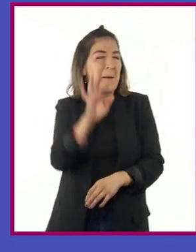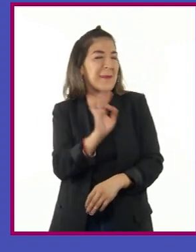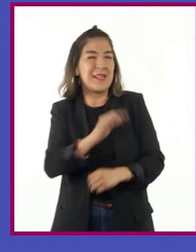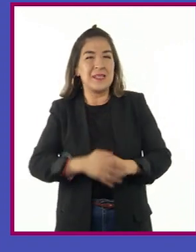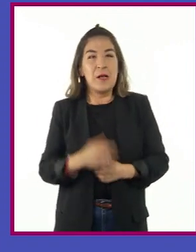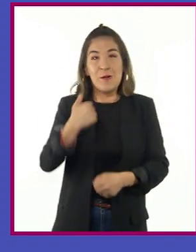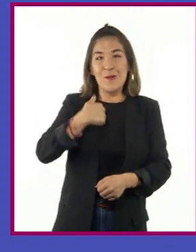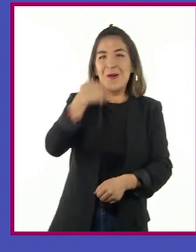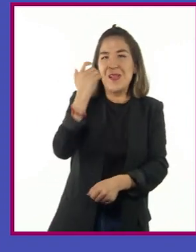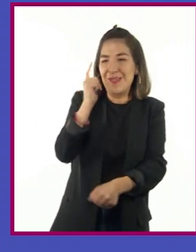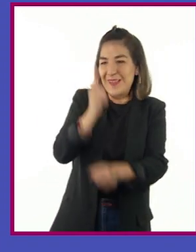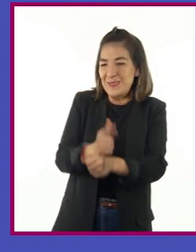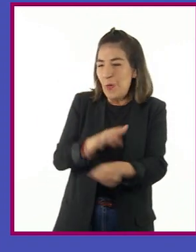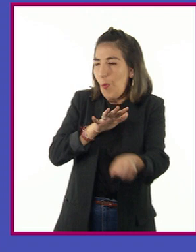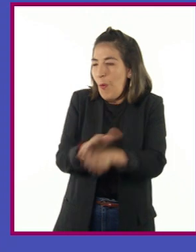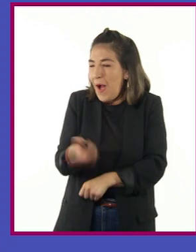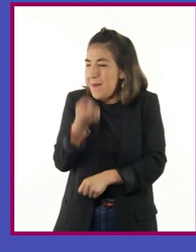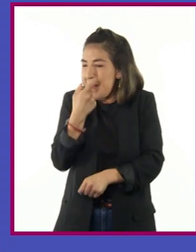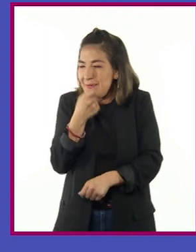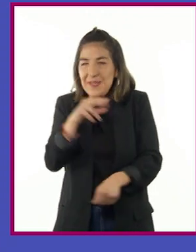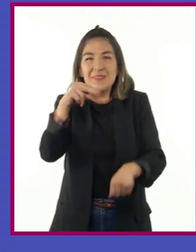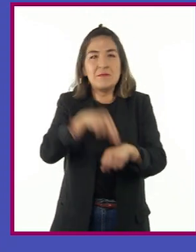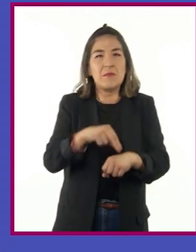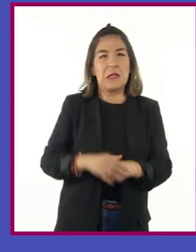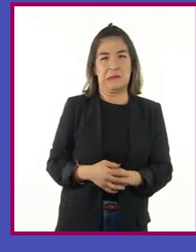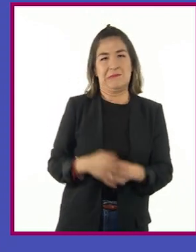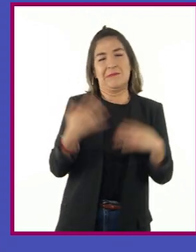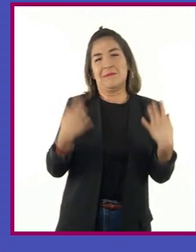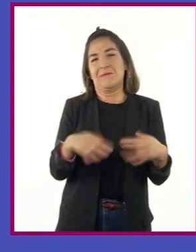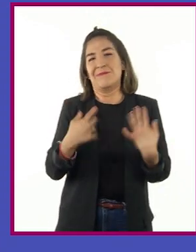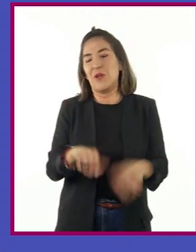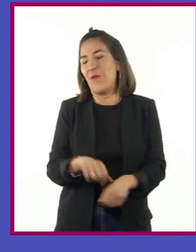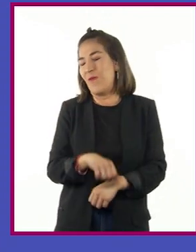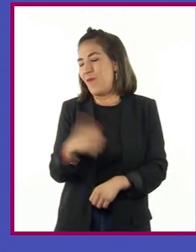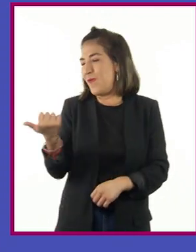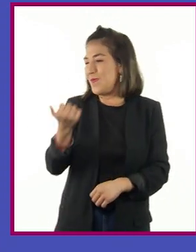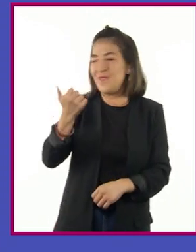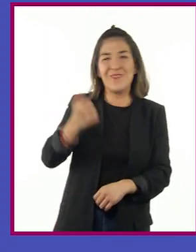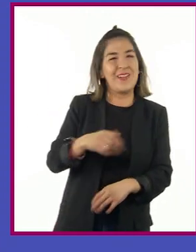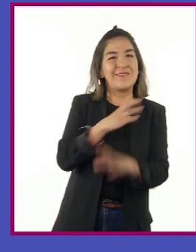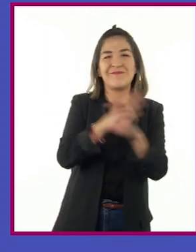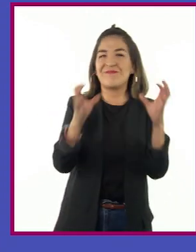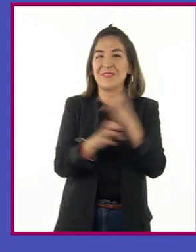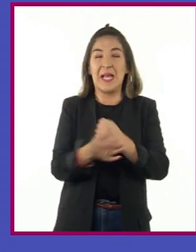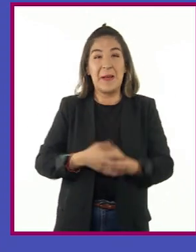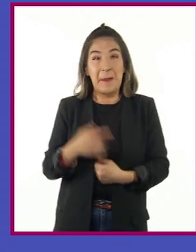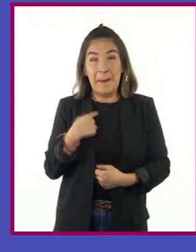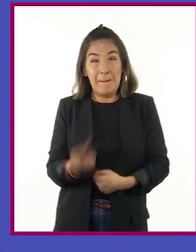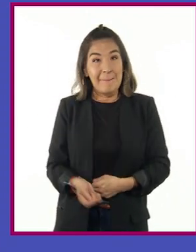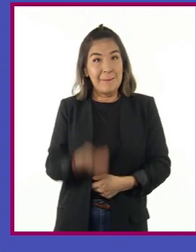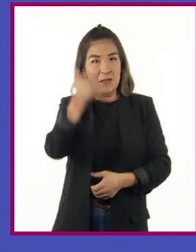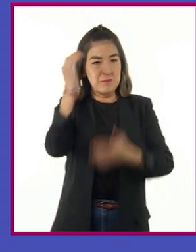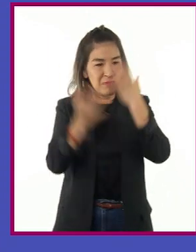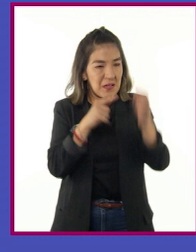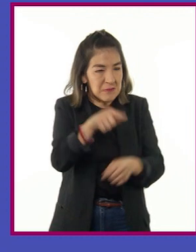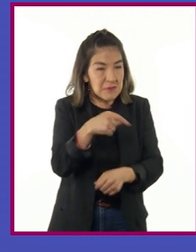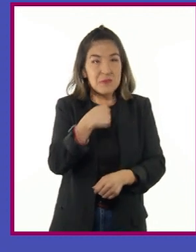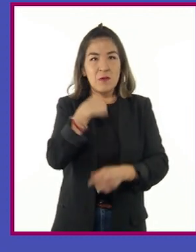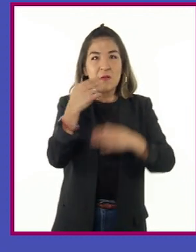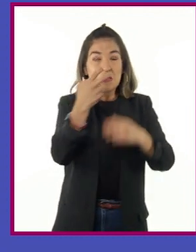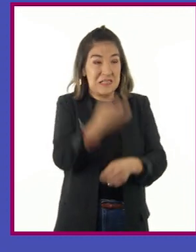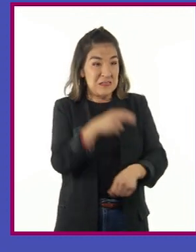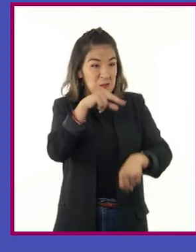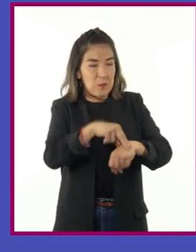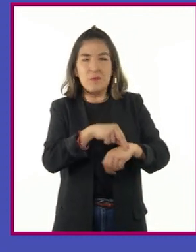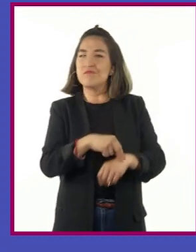descubrir medicamentos. Me topé con otra realidad. Desde el primer día supe que no iba a ser médico.